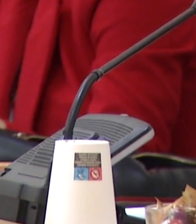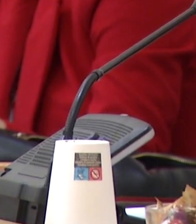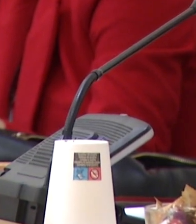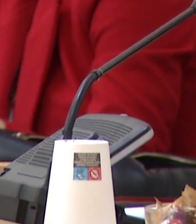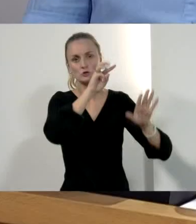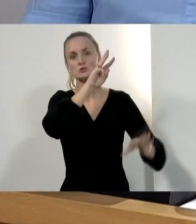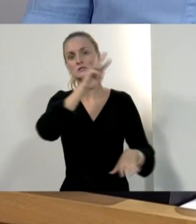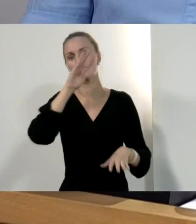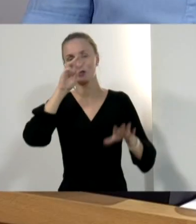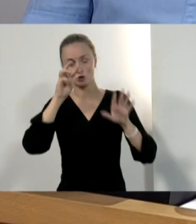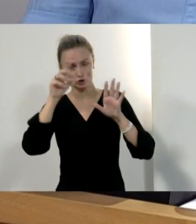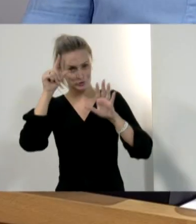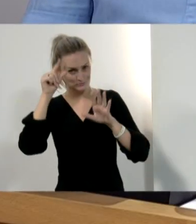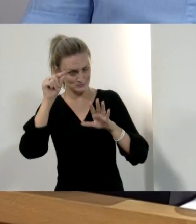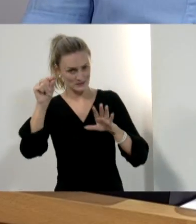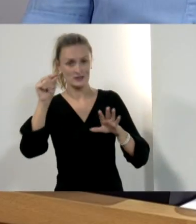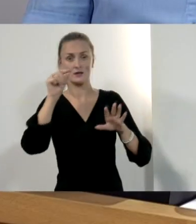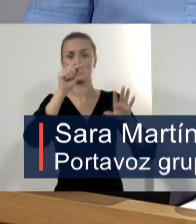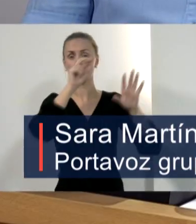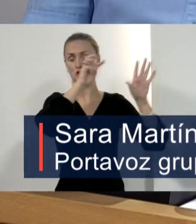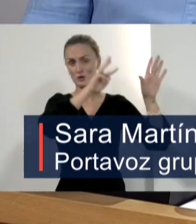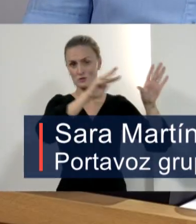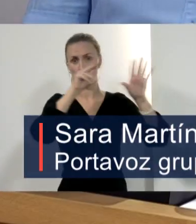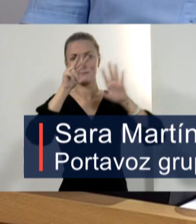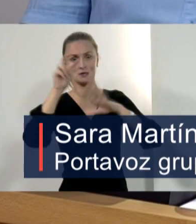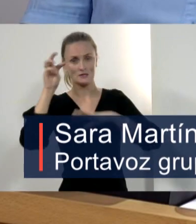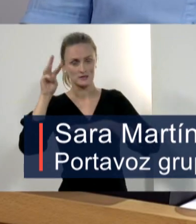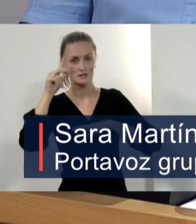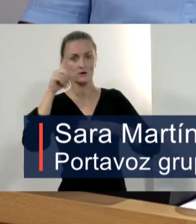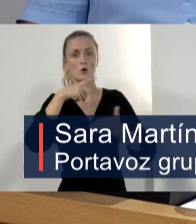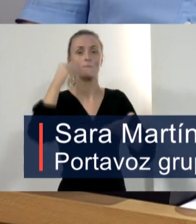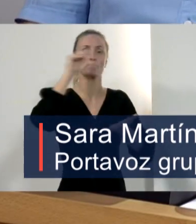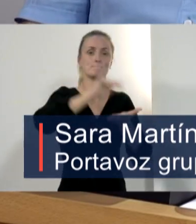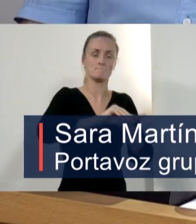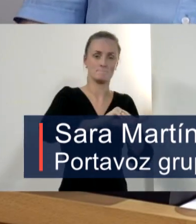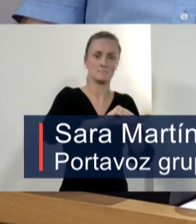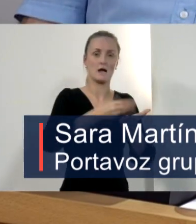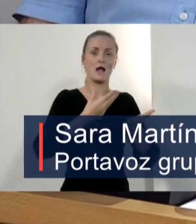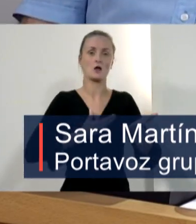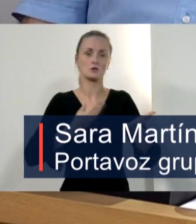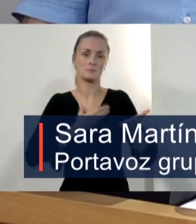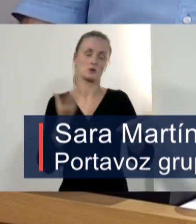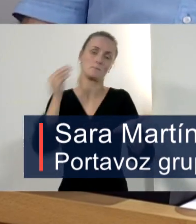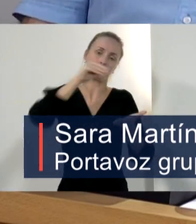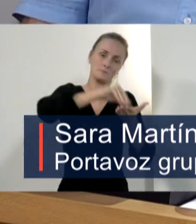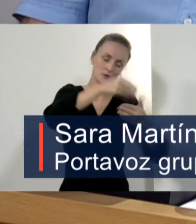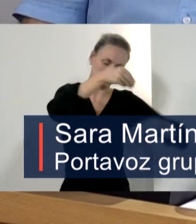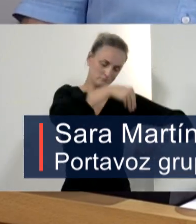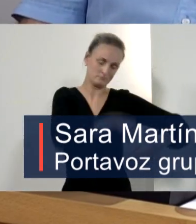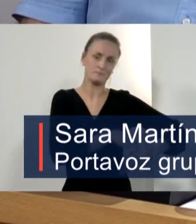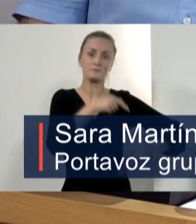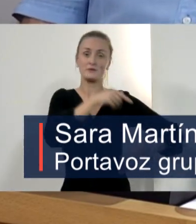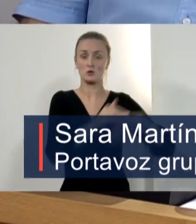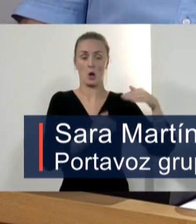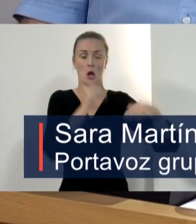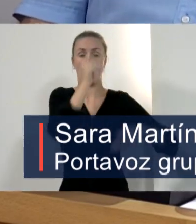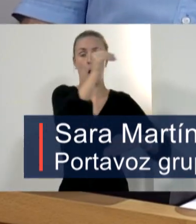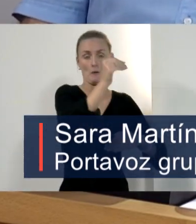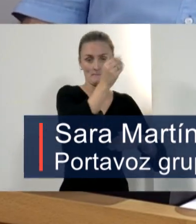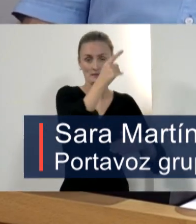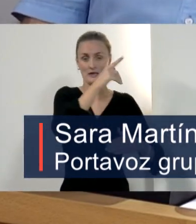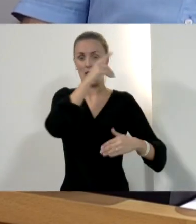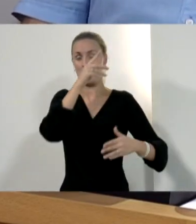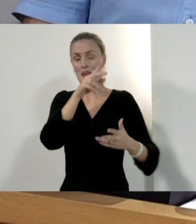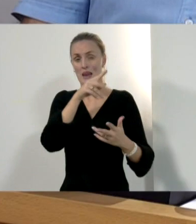638.823 euros que van a recaudar más el ayuntamiento de Ciudad Real. Eso es que aumenta la presión fiscal